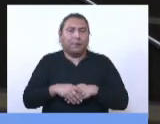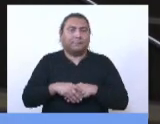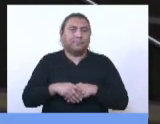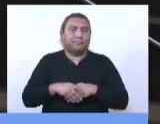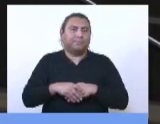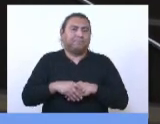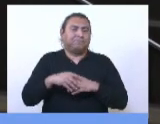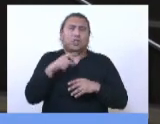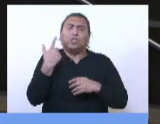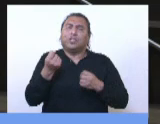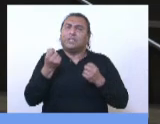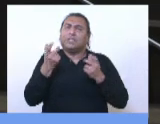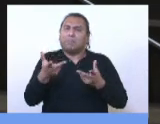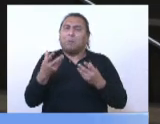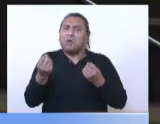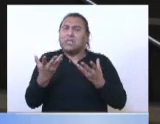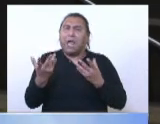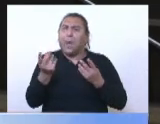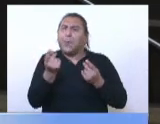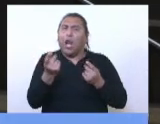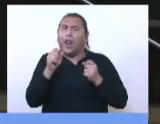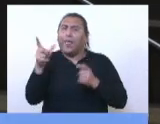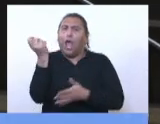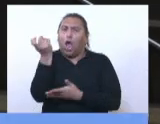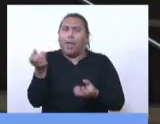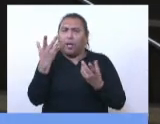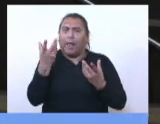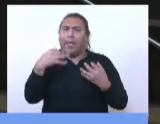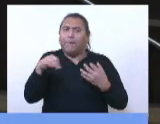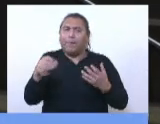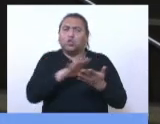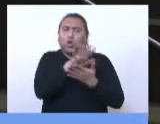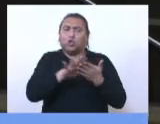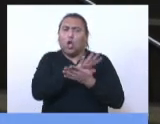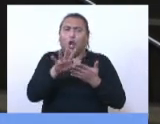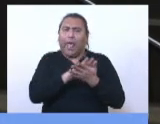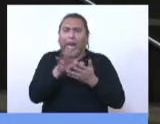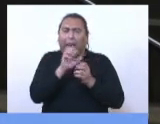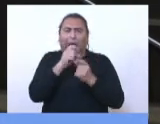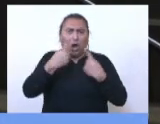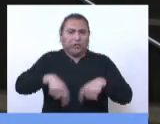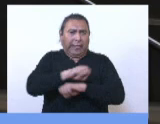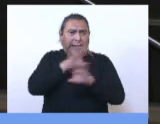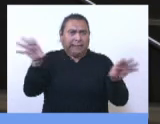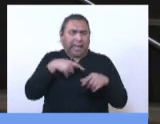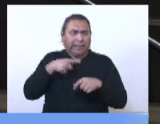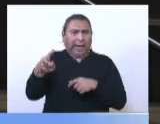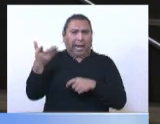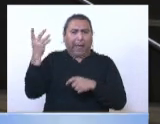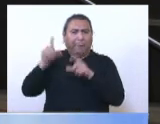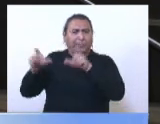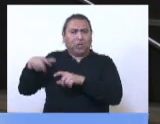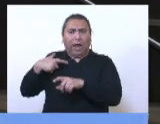y porque decimos que cuando altere los valores la economía porque hay que arreglar el desastre que la gente de joven hay que arreglar eso